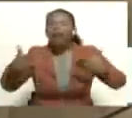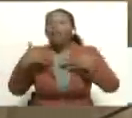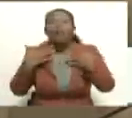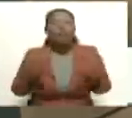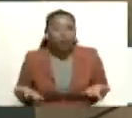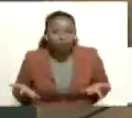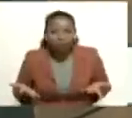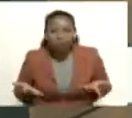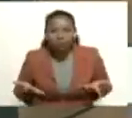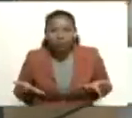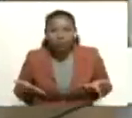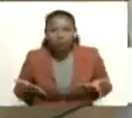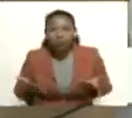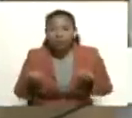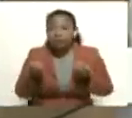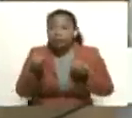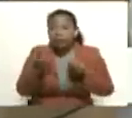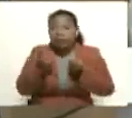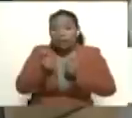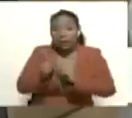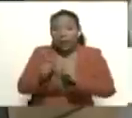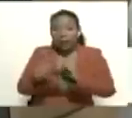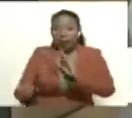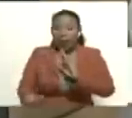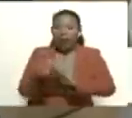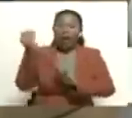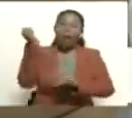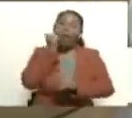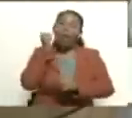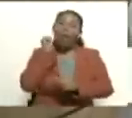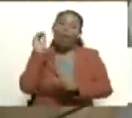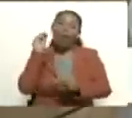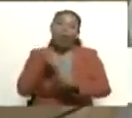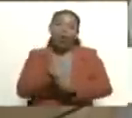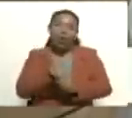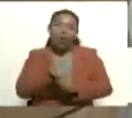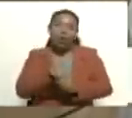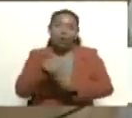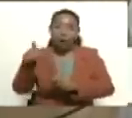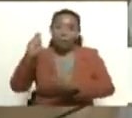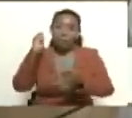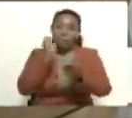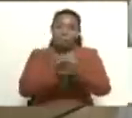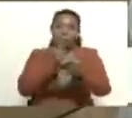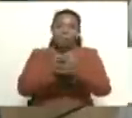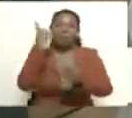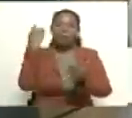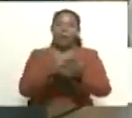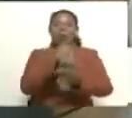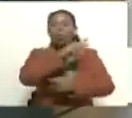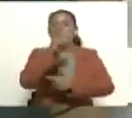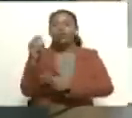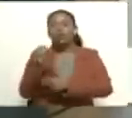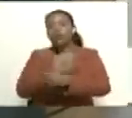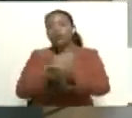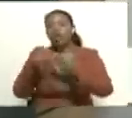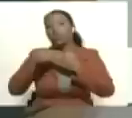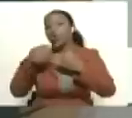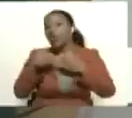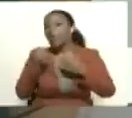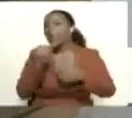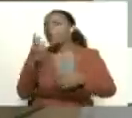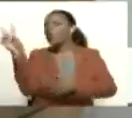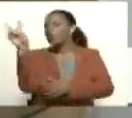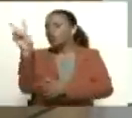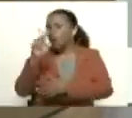¿Cuántos intentos de atentados de magnicidio fueron financiados con estos 1.200 millones? ¿Cuántos